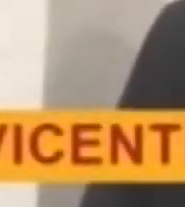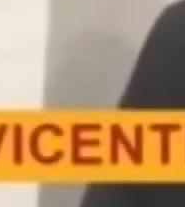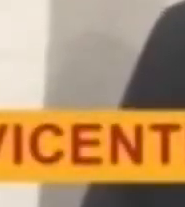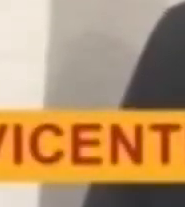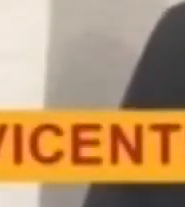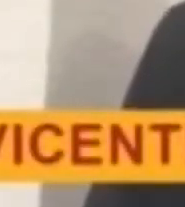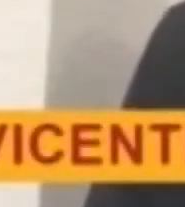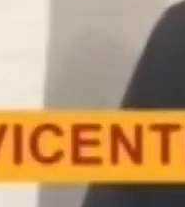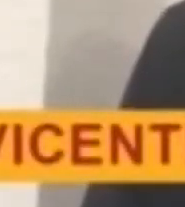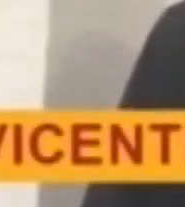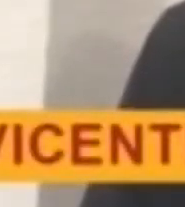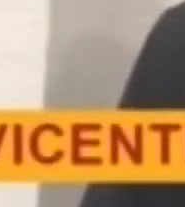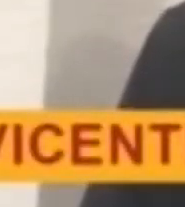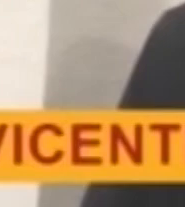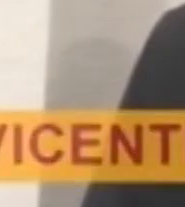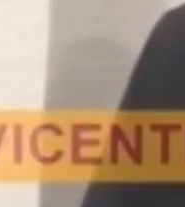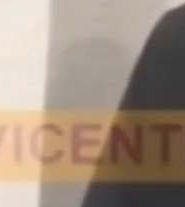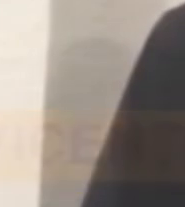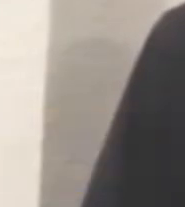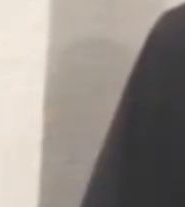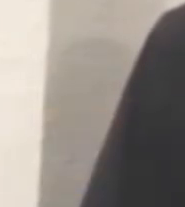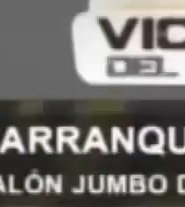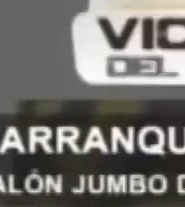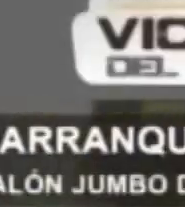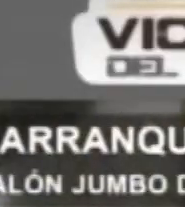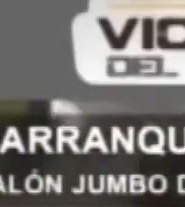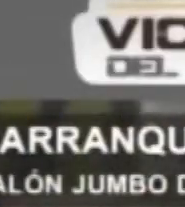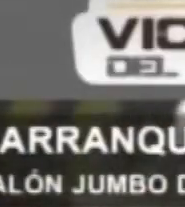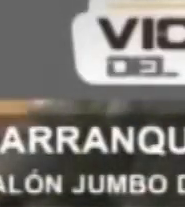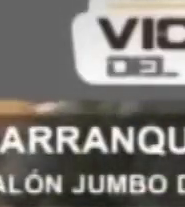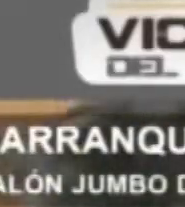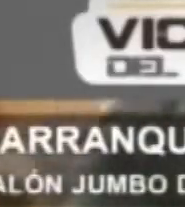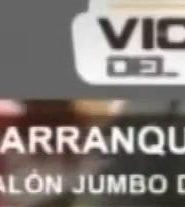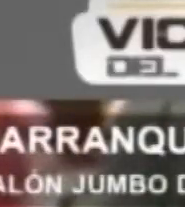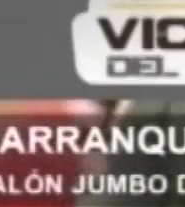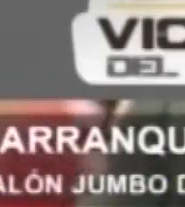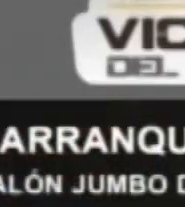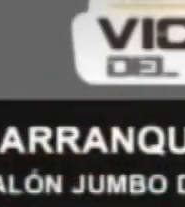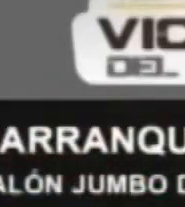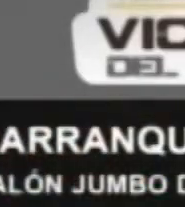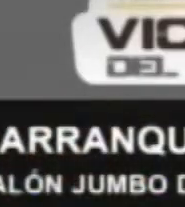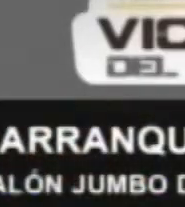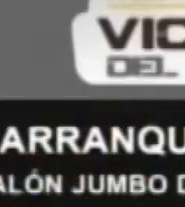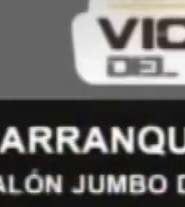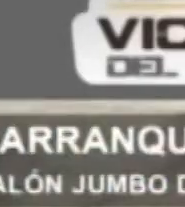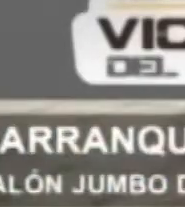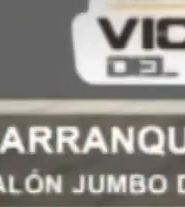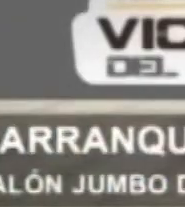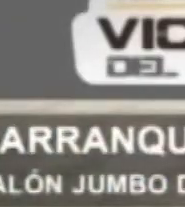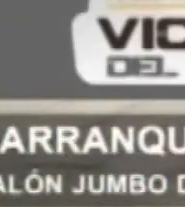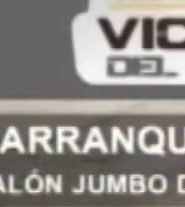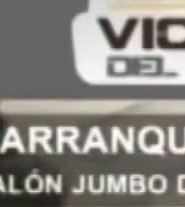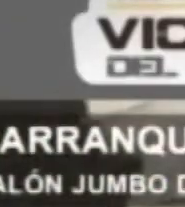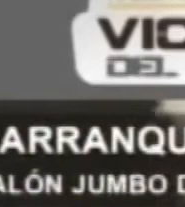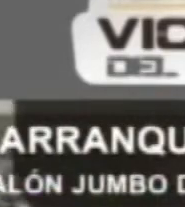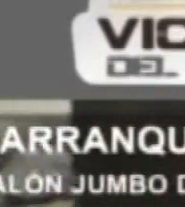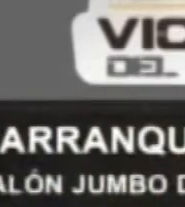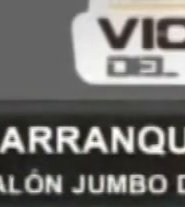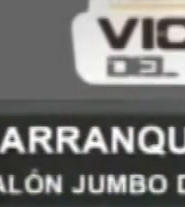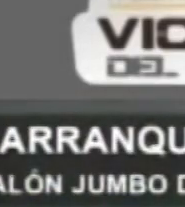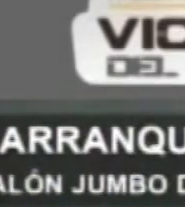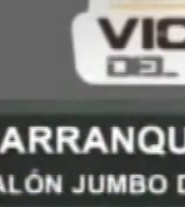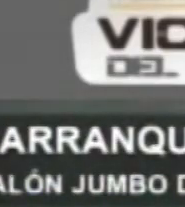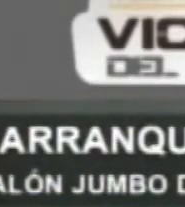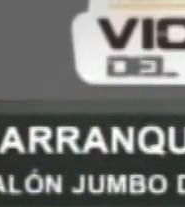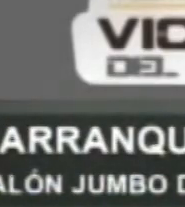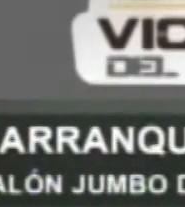día 22 de marzo en Barranquilla para hablar de fútbol. Adquiera sus entradas en tuboleta.com. Ven y hablemos de